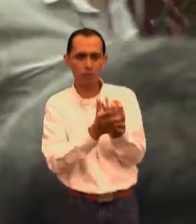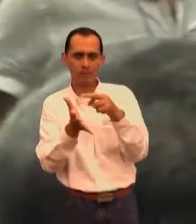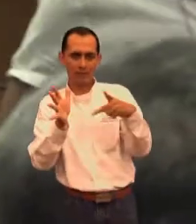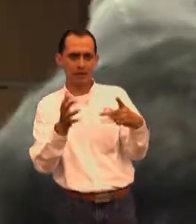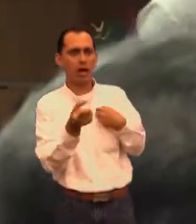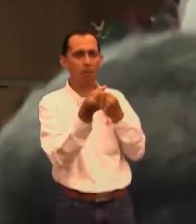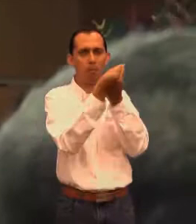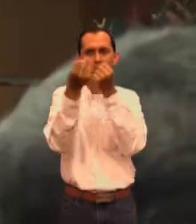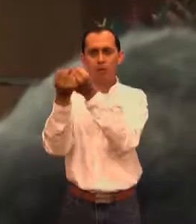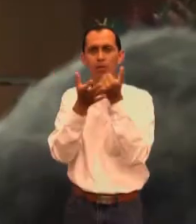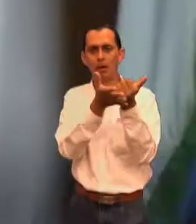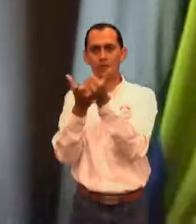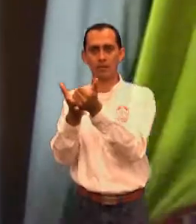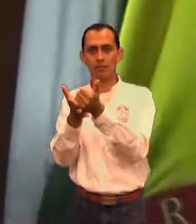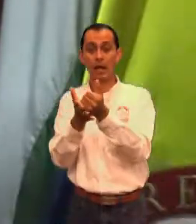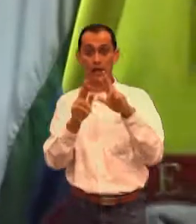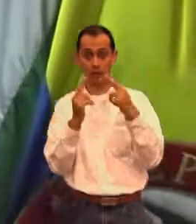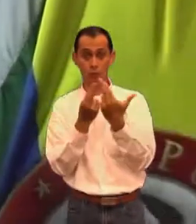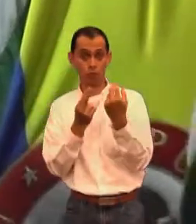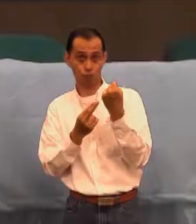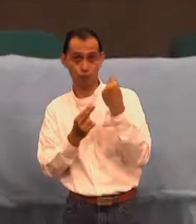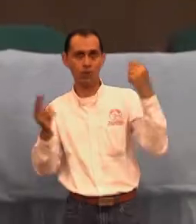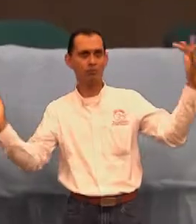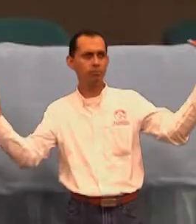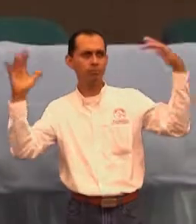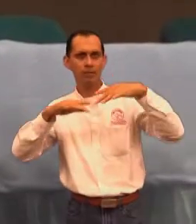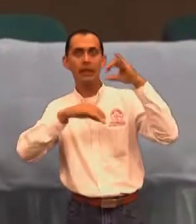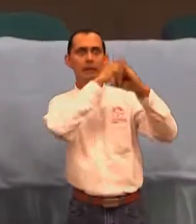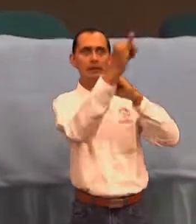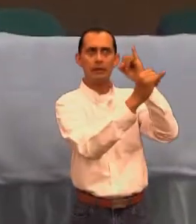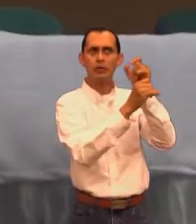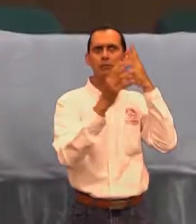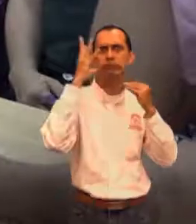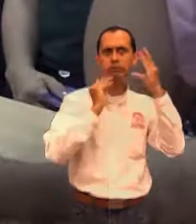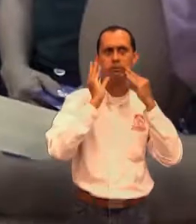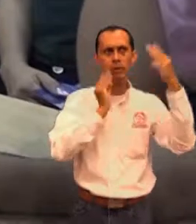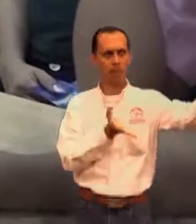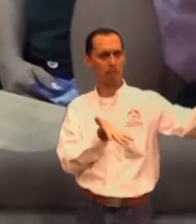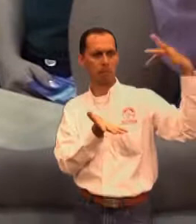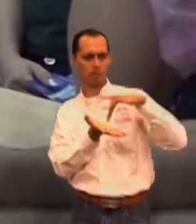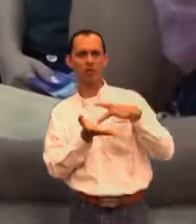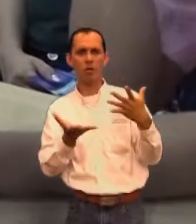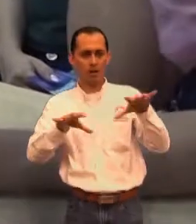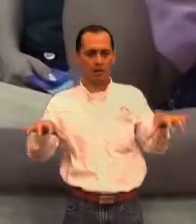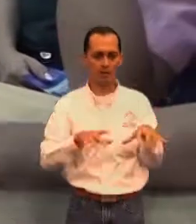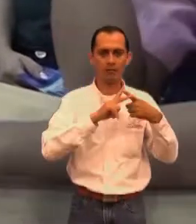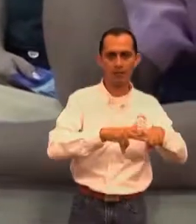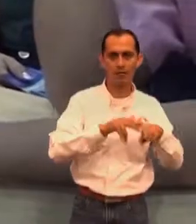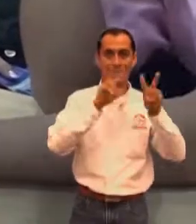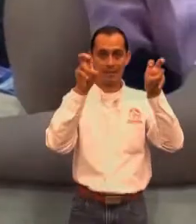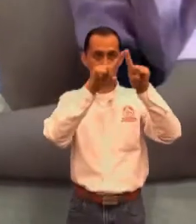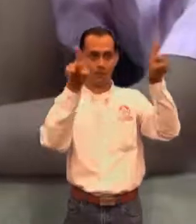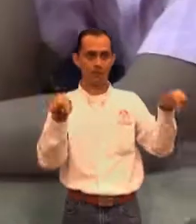y acuícola. El encuentro de este año contó con la participación de exponentes extranjeros que compartieron sus experiencias a través de talleres